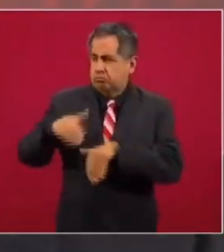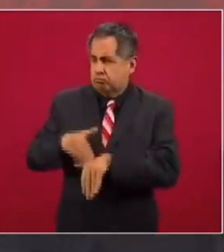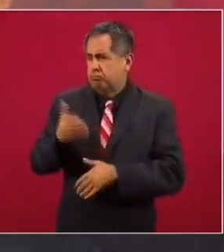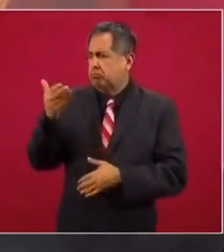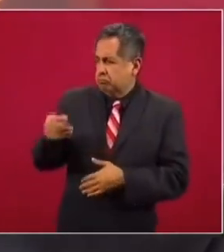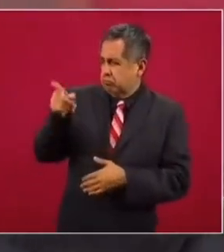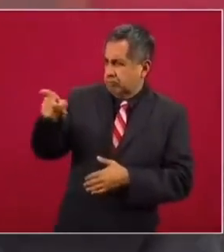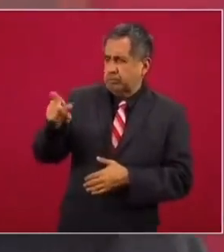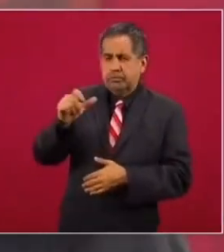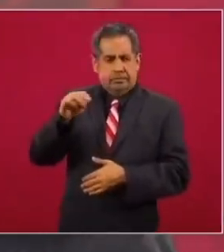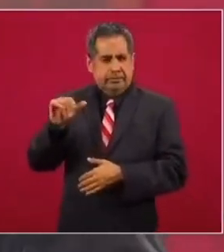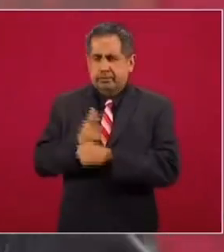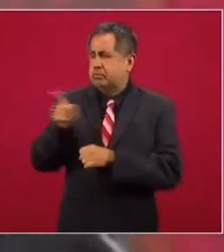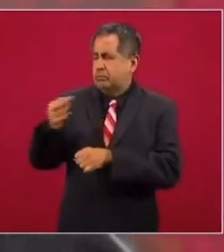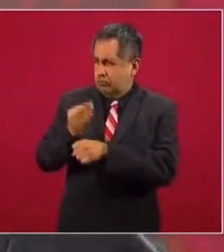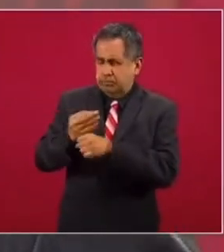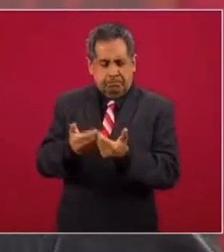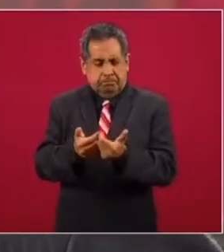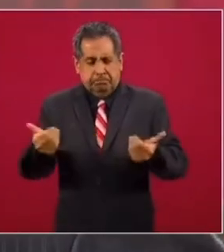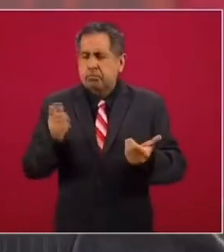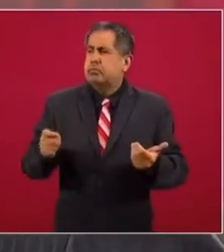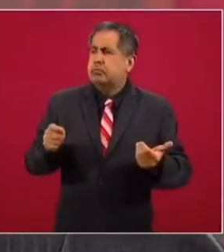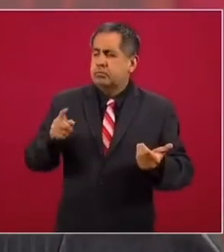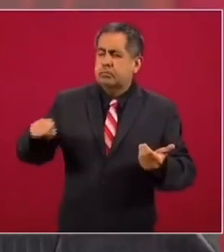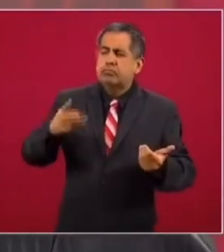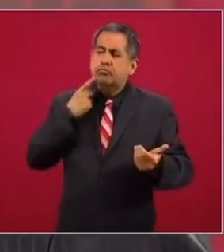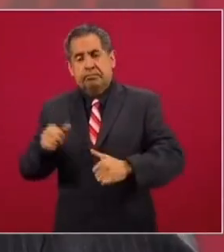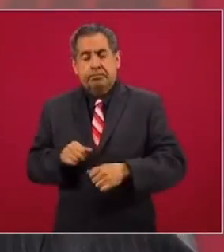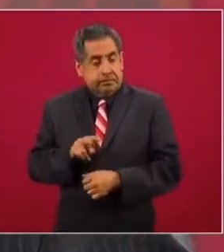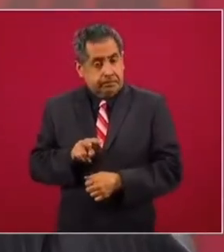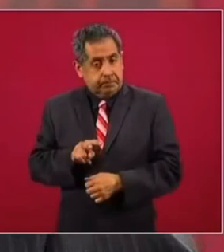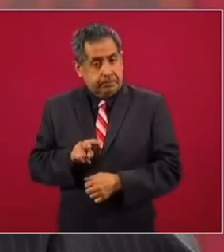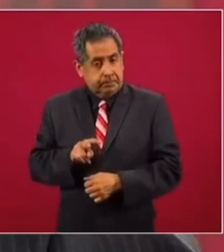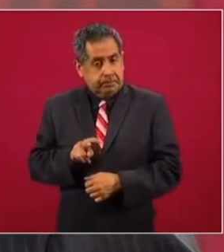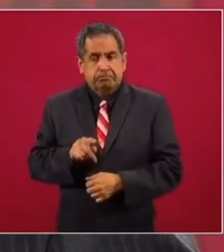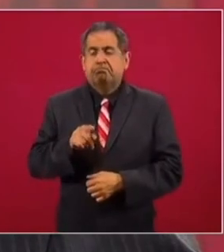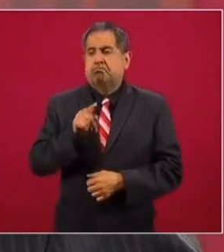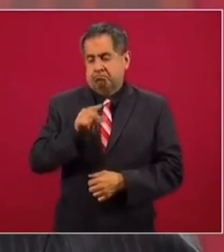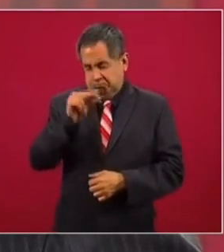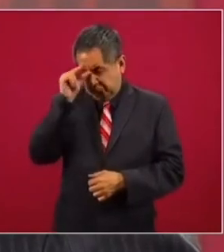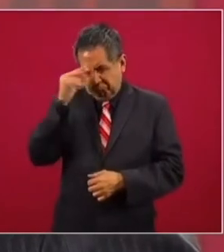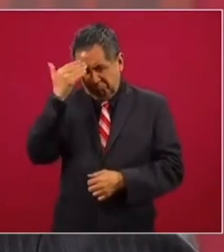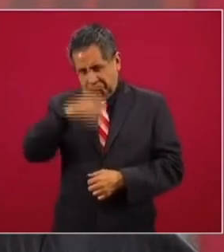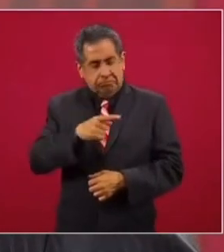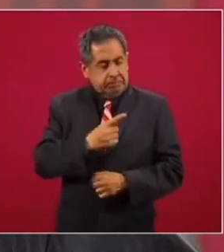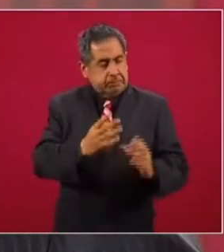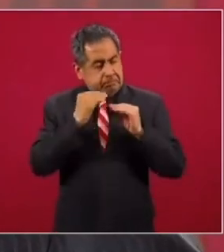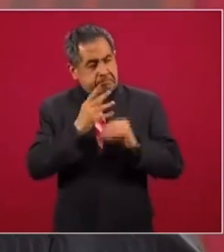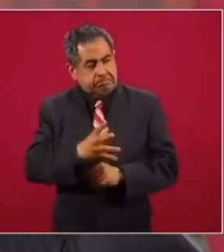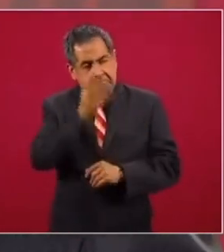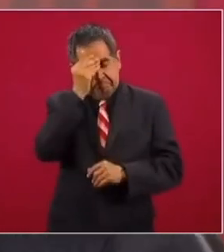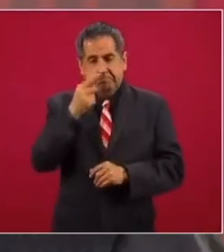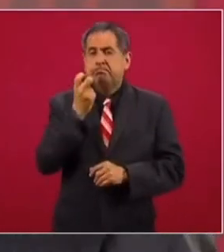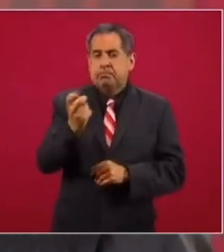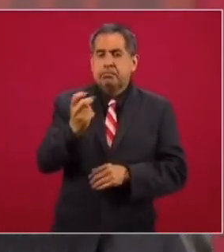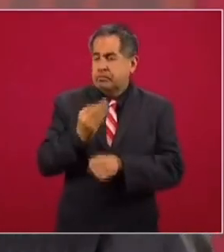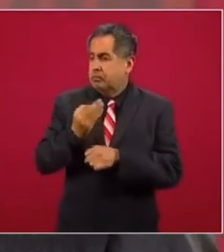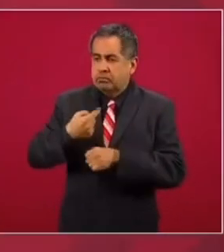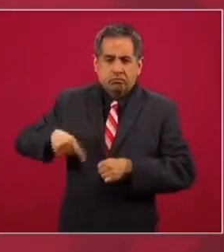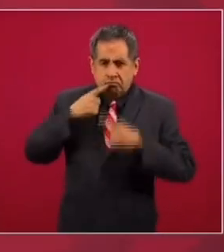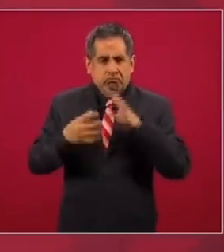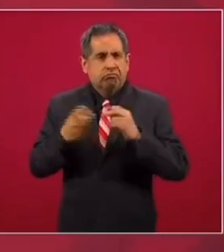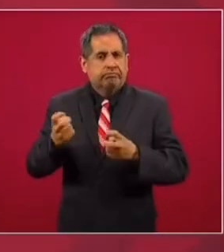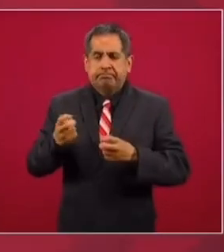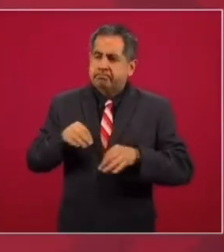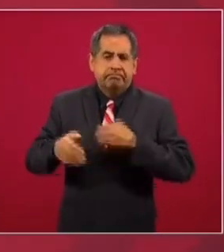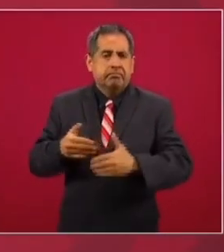licenciado, lo que se necesita es separar al poder económico del poder político. Esa sabia lección es la que estamos